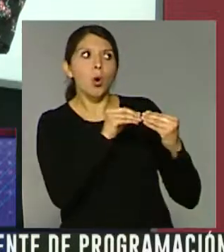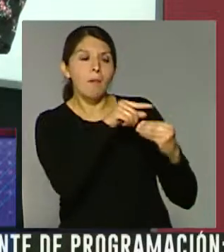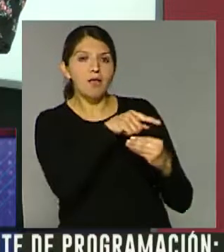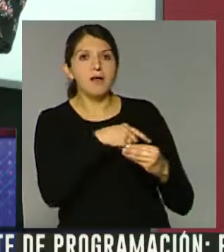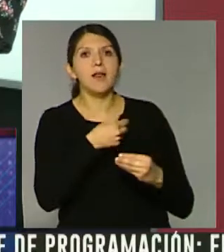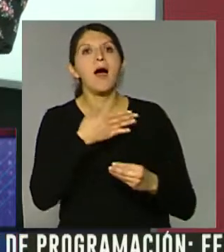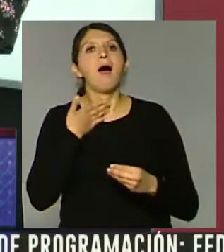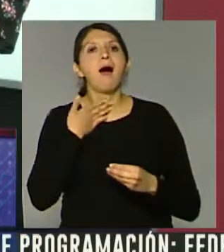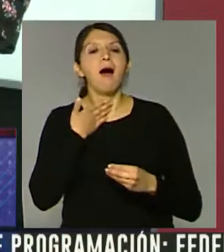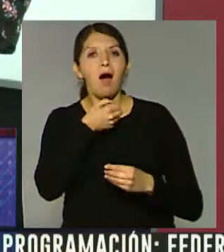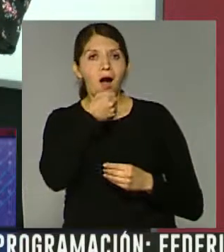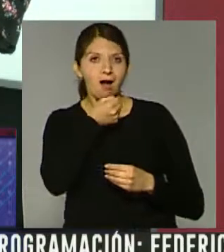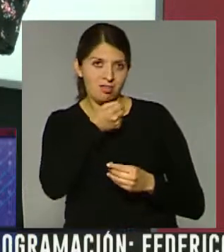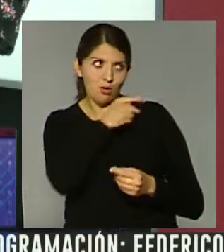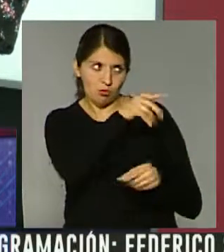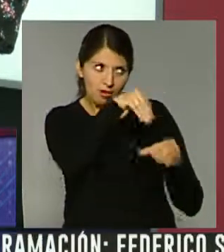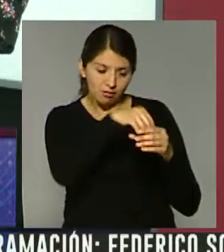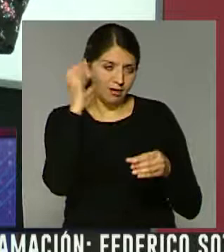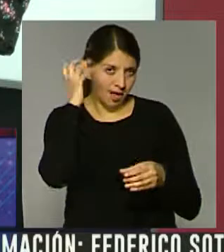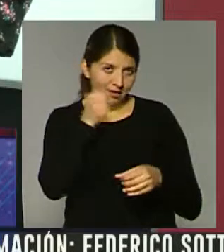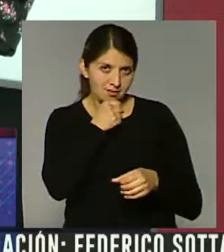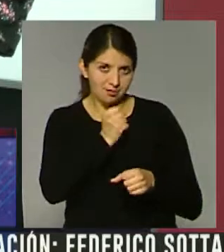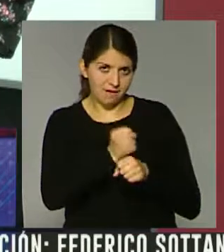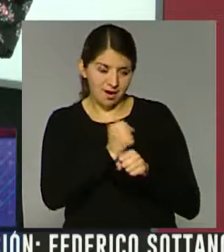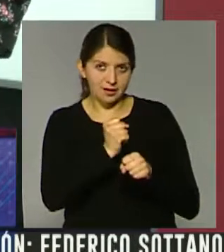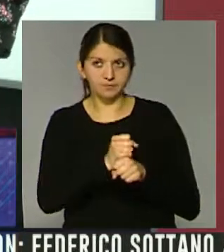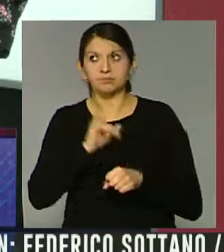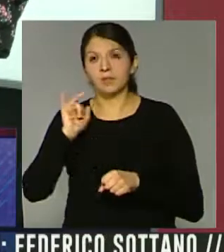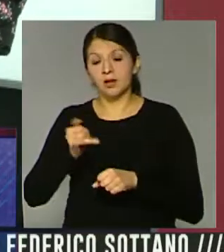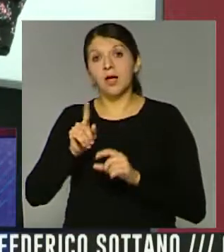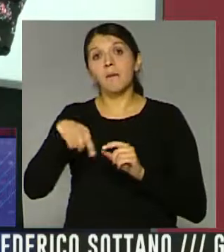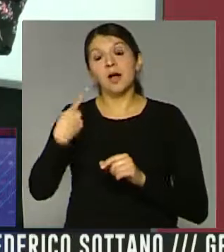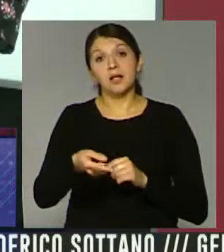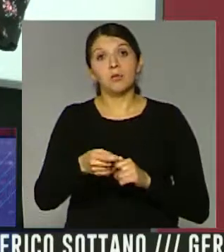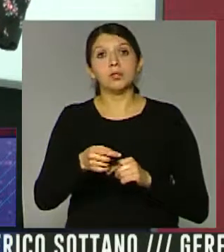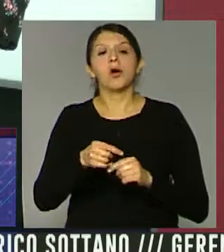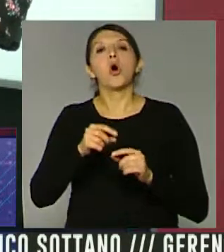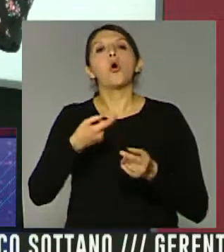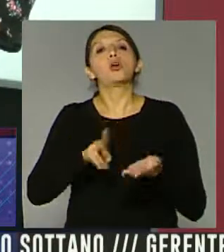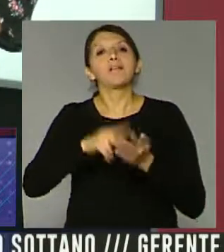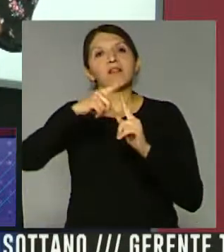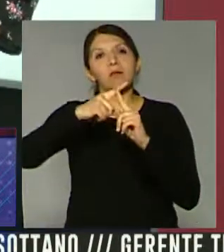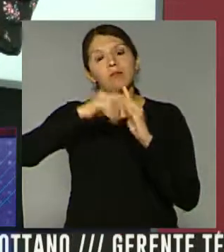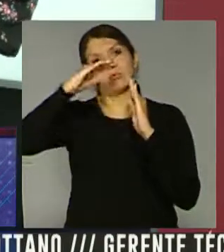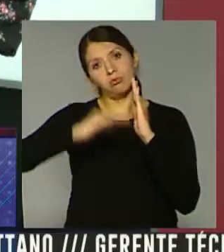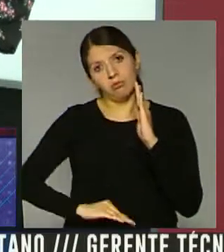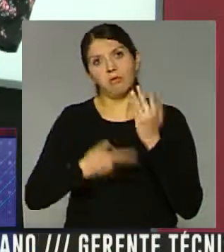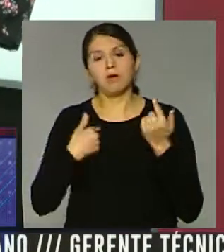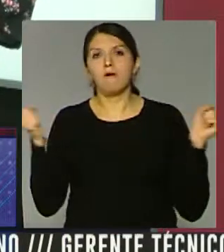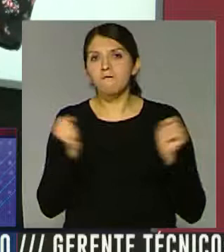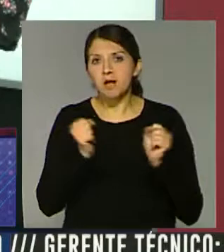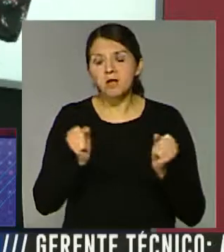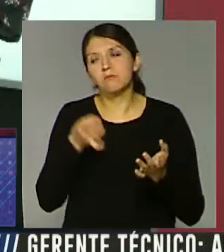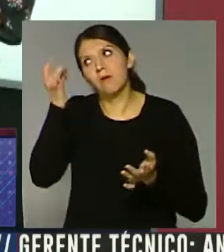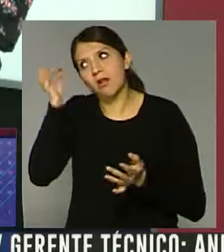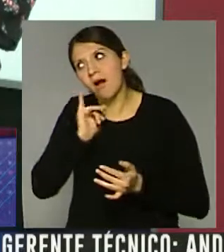No, y además los especialistas dicen que a partir ya del jueves habrá descenso, no muy marcado como este fin de semana, pero descenso al fin. Soy la mensajera de siempre las malas noticias. Bueno, está